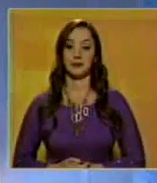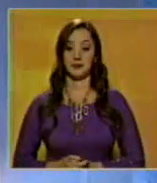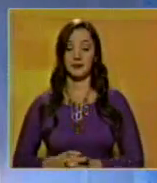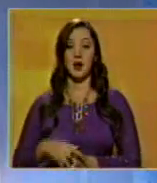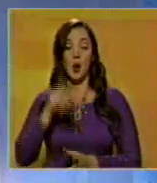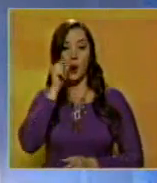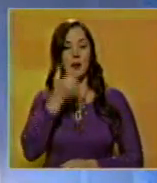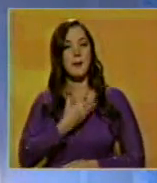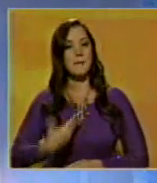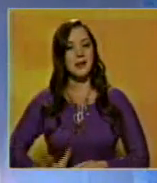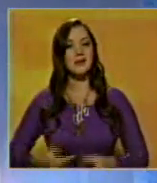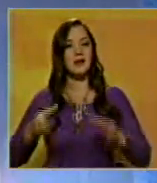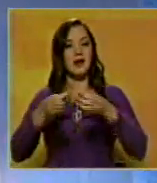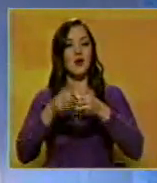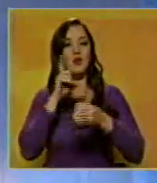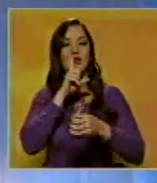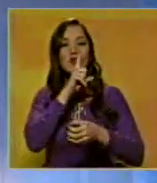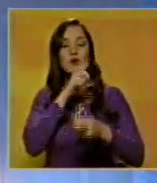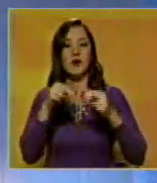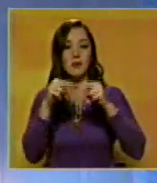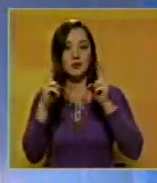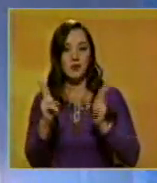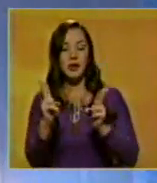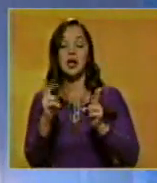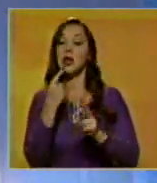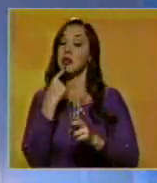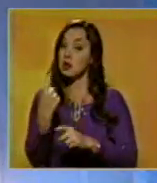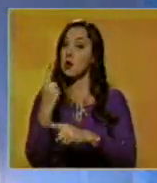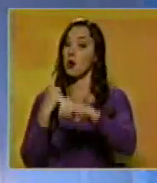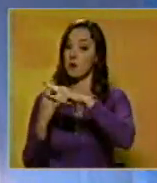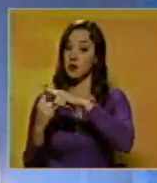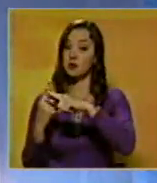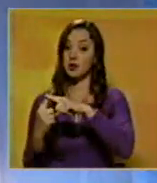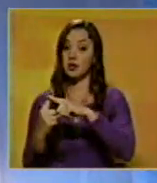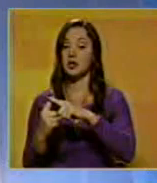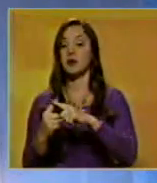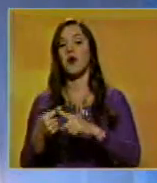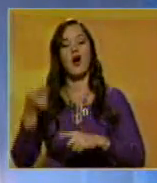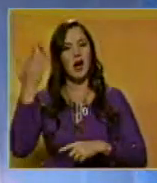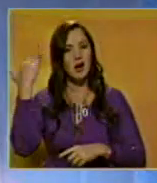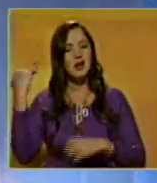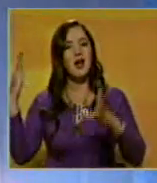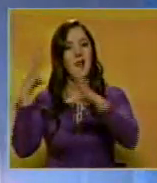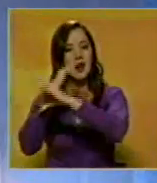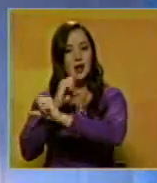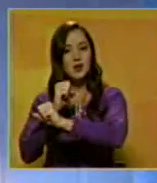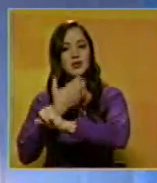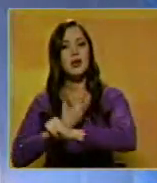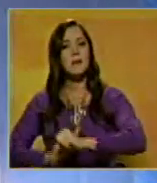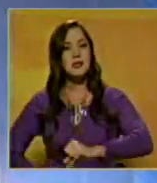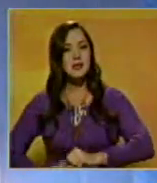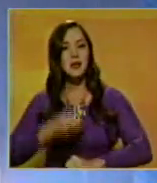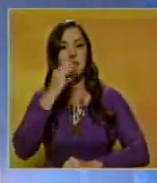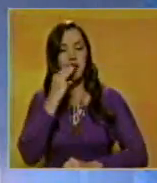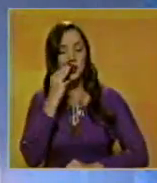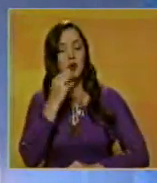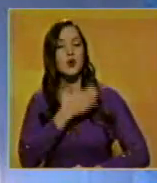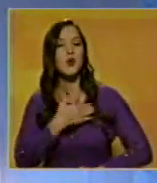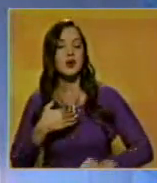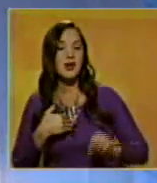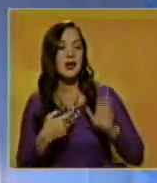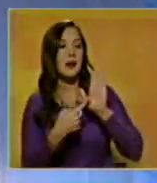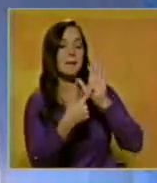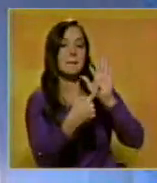Irán Gaviria, presidente del Partido Puente, destacó como positivo el anuncio del presidente de la República, Nicolás Maduro, de presentar ante la nueva